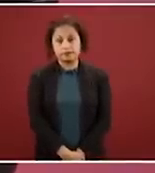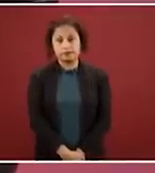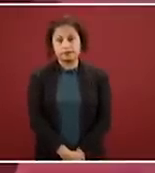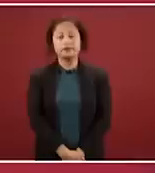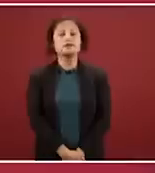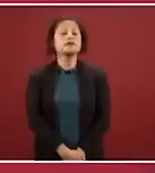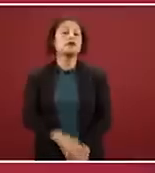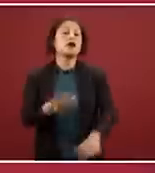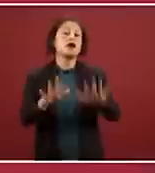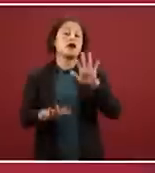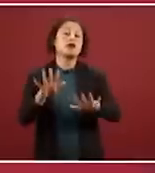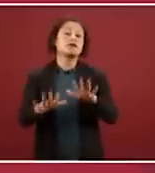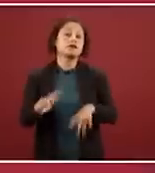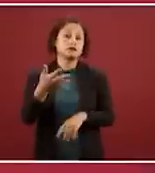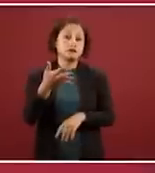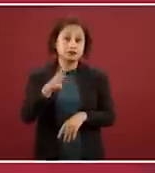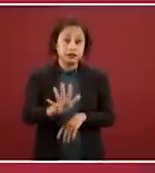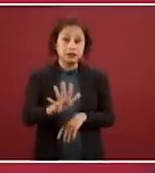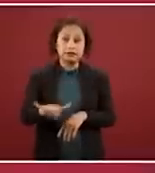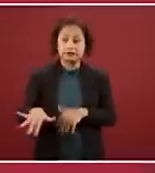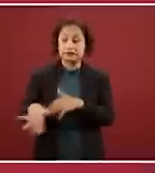16 estados no hay